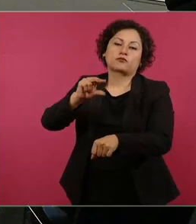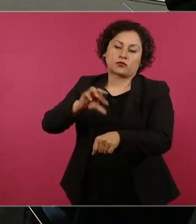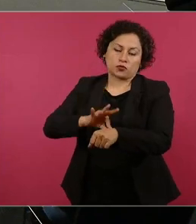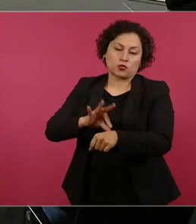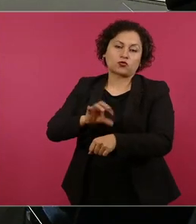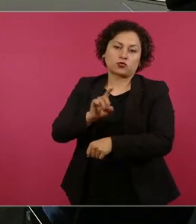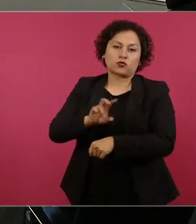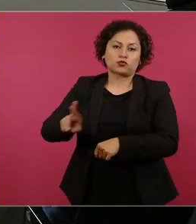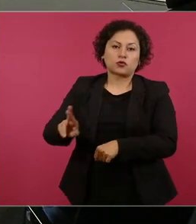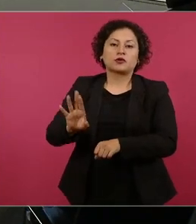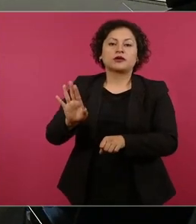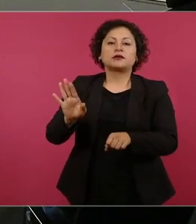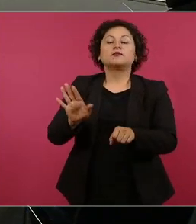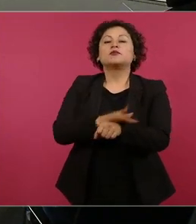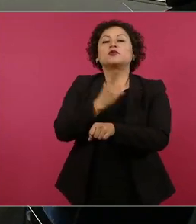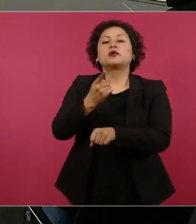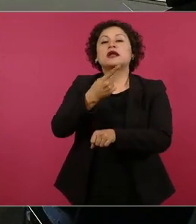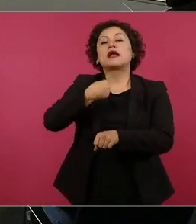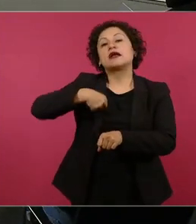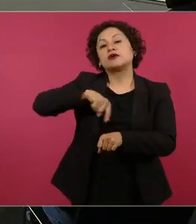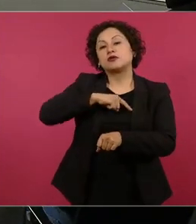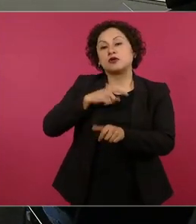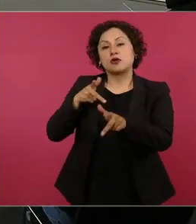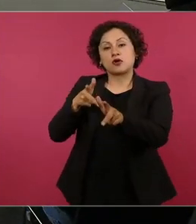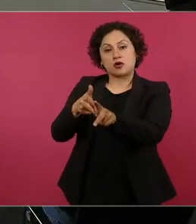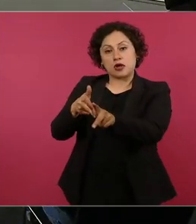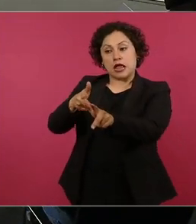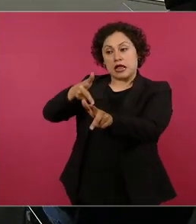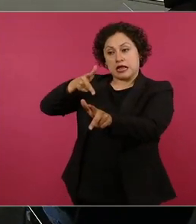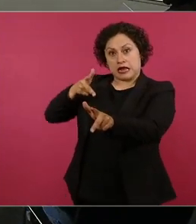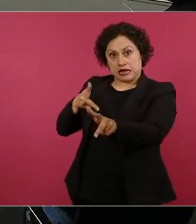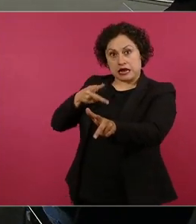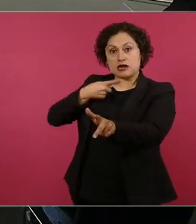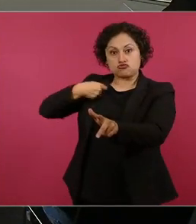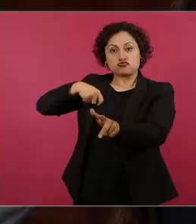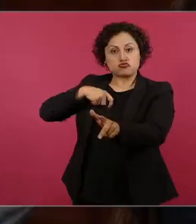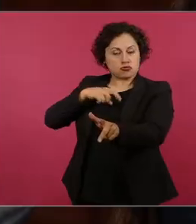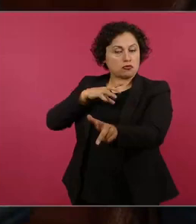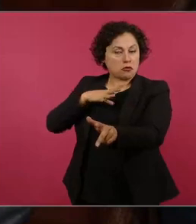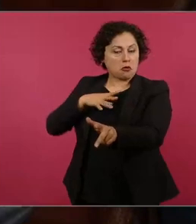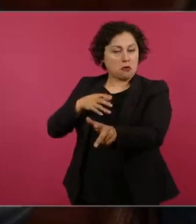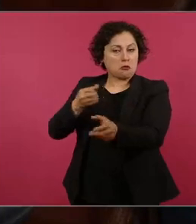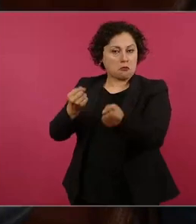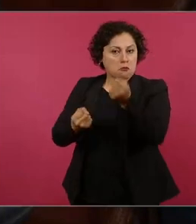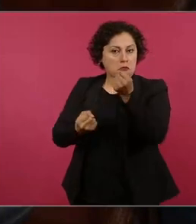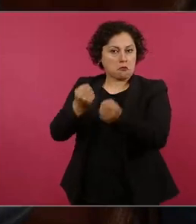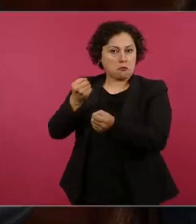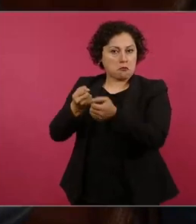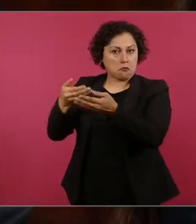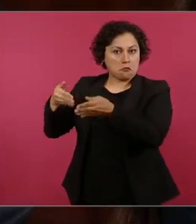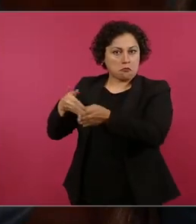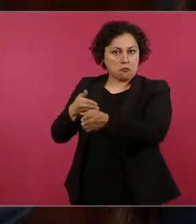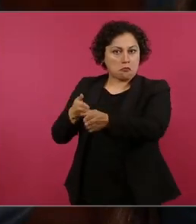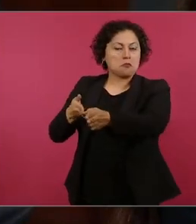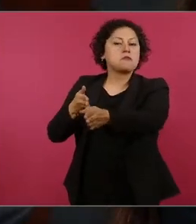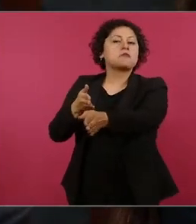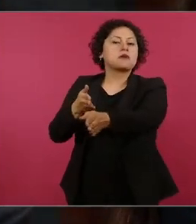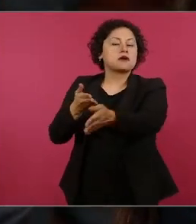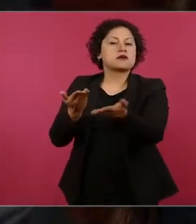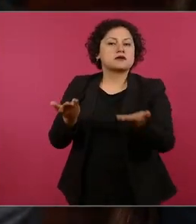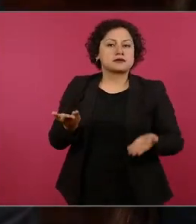adelante o vamos muy atrás en esta ocasión los compañeros también eh eh que estaban en ese momento pues eh